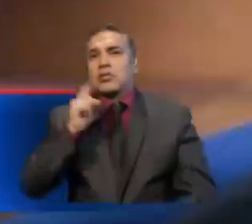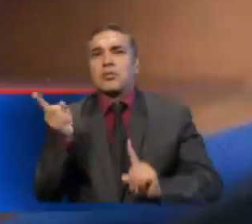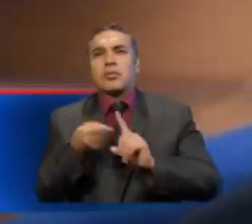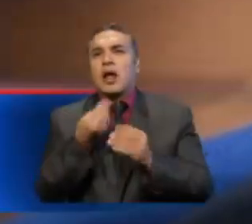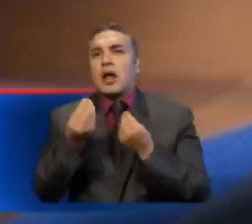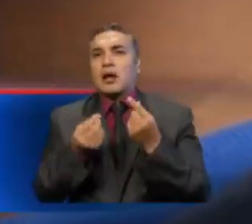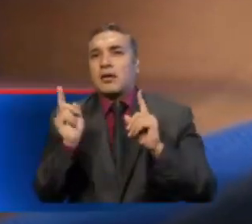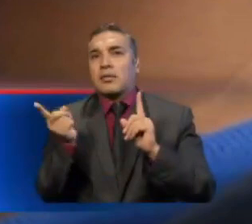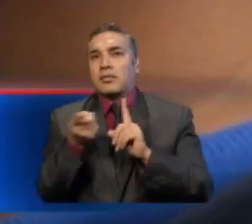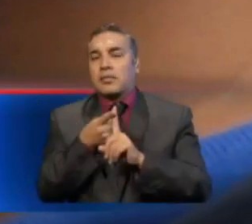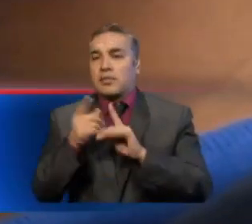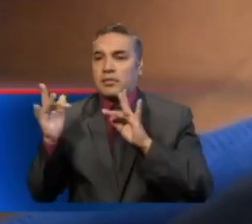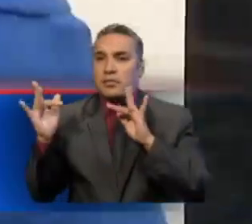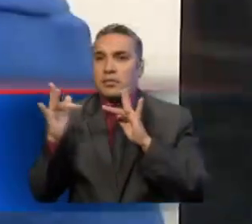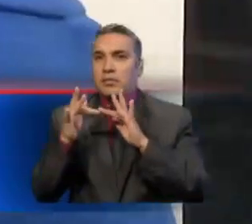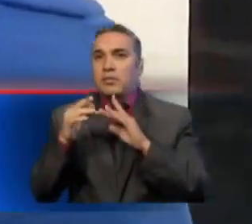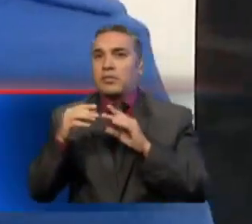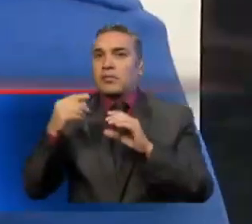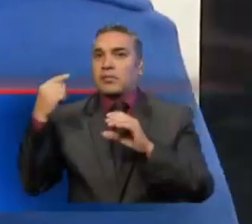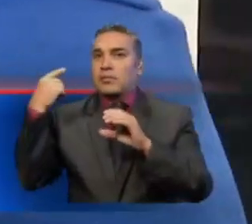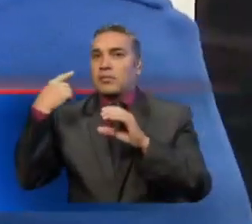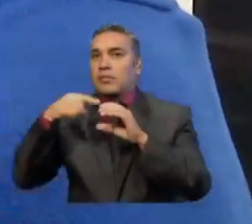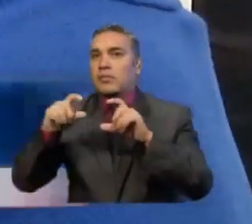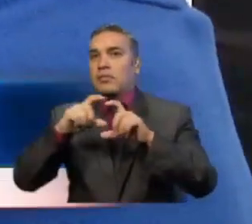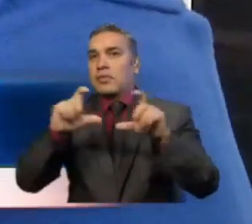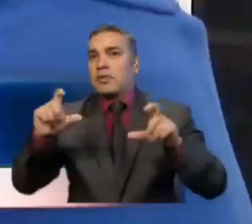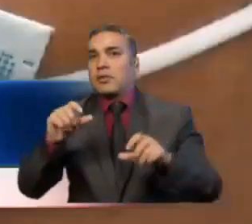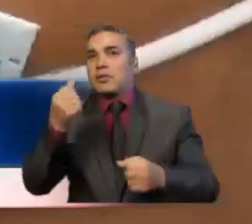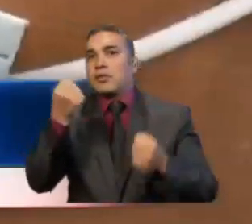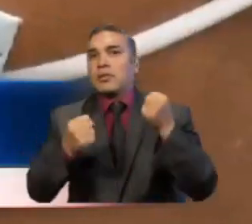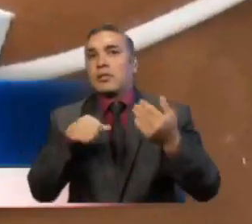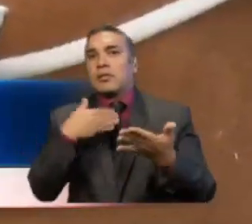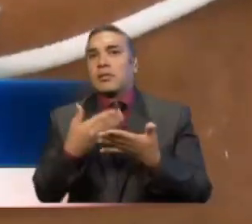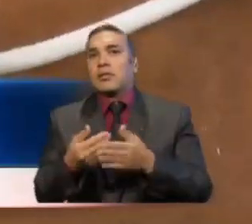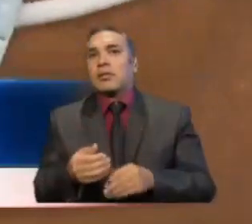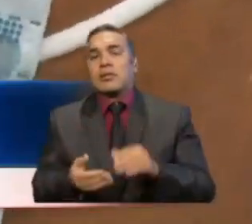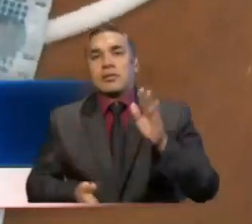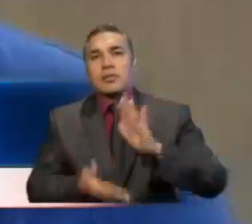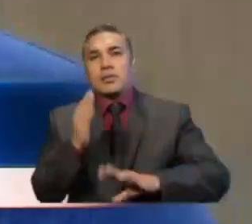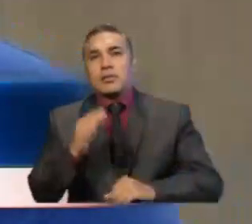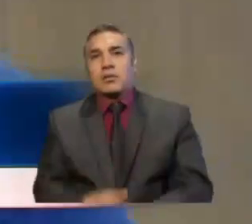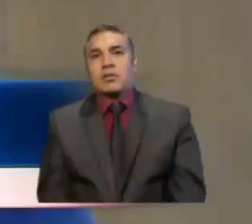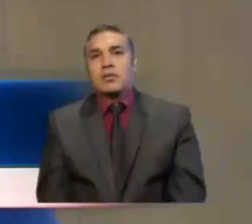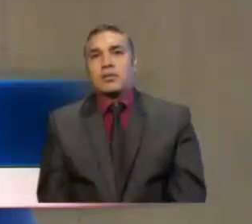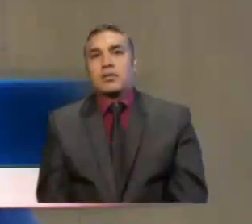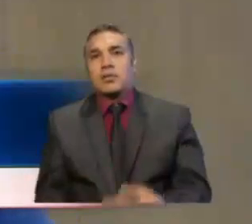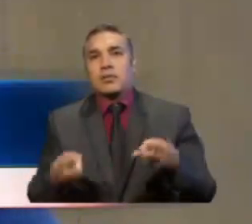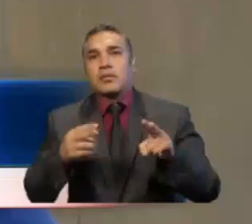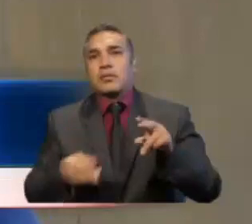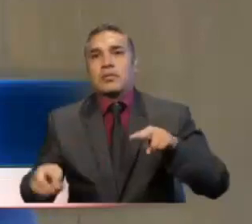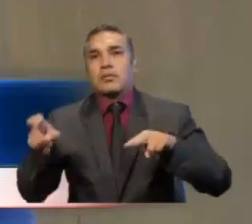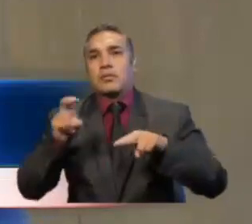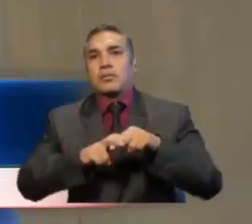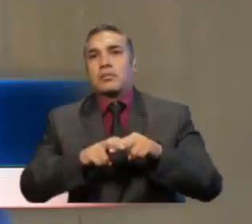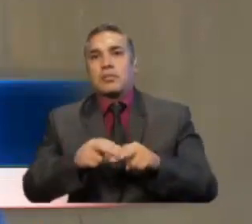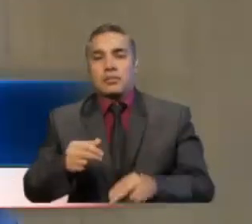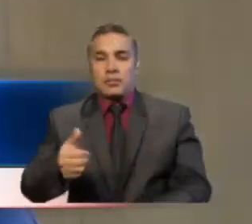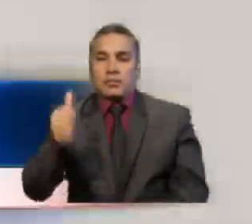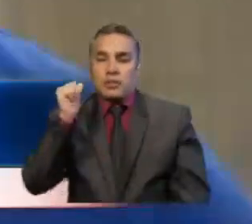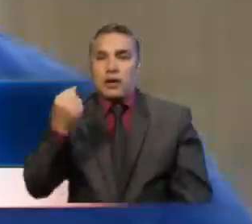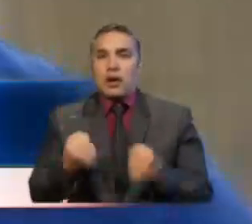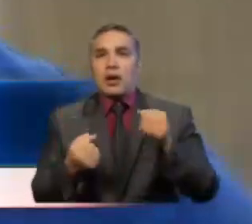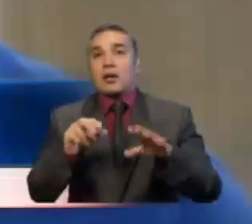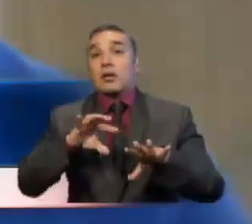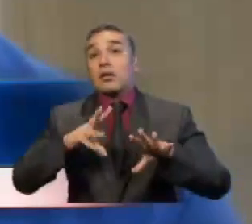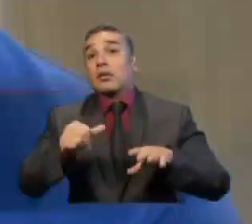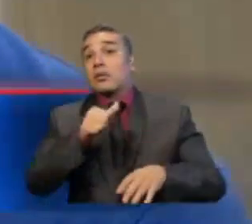es contactarme con ella y mandarme el capture de la placa con que el vehículo que la va transportando. Y así mismo me voy trepando y voy viendo la parte trasera, ya que